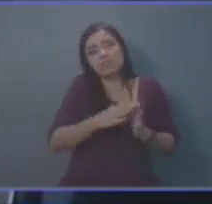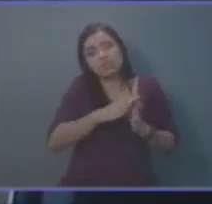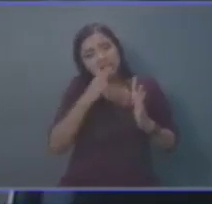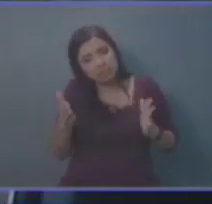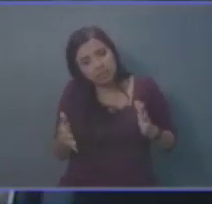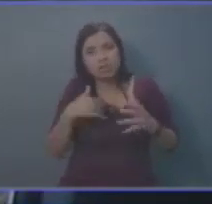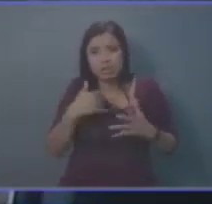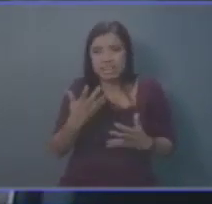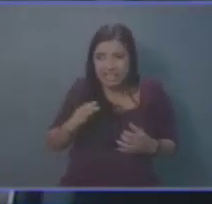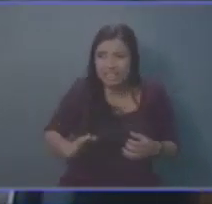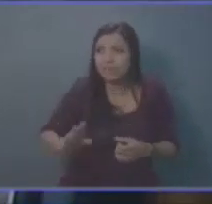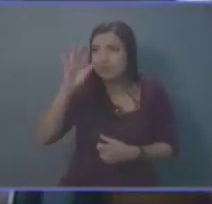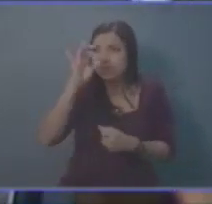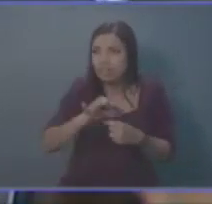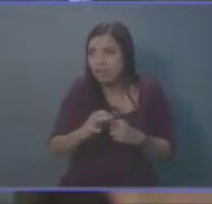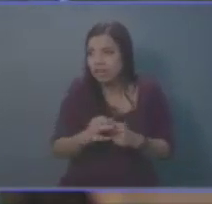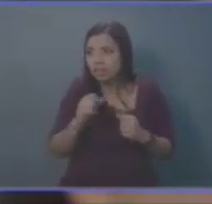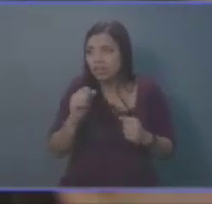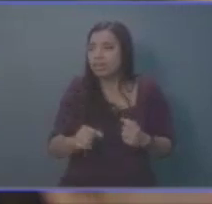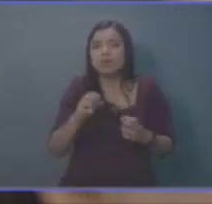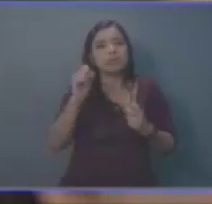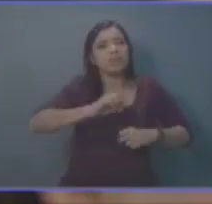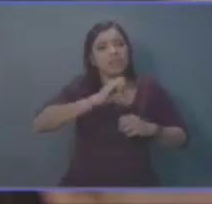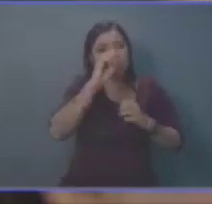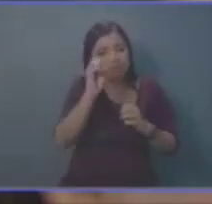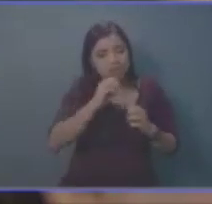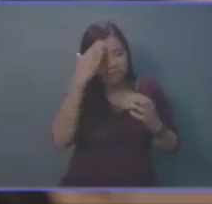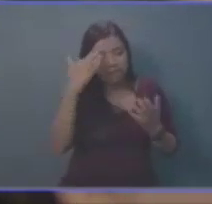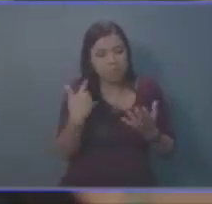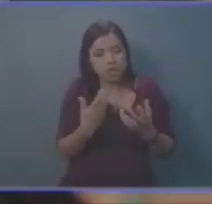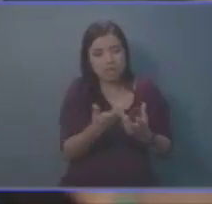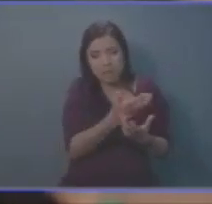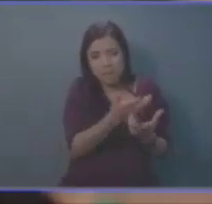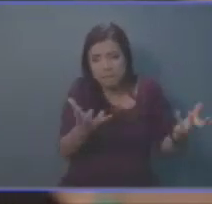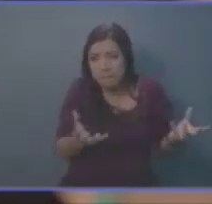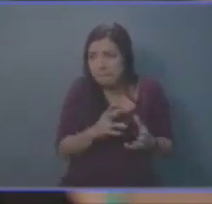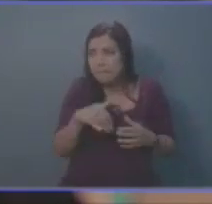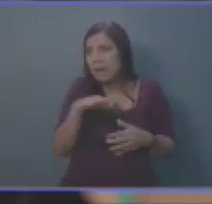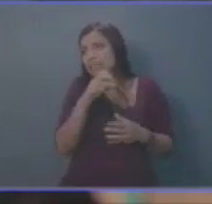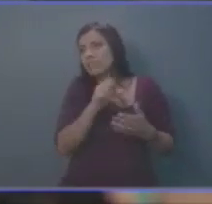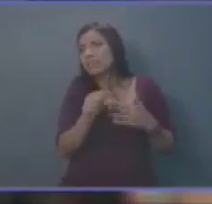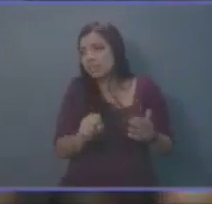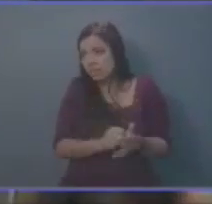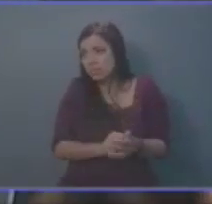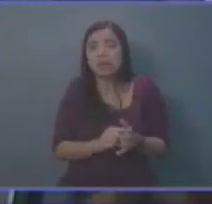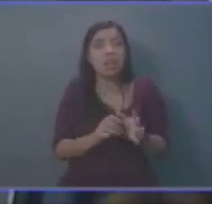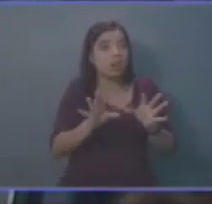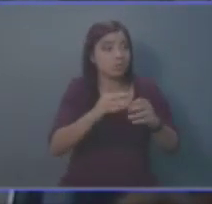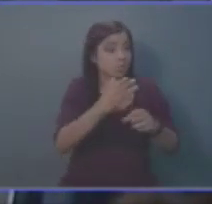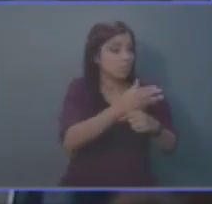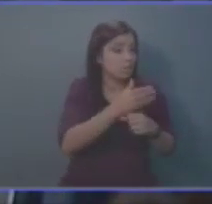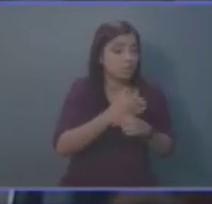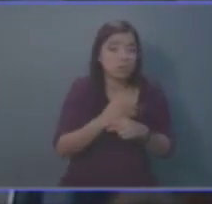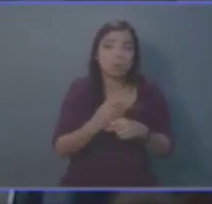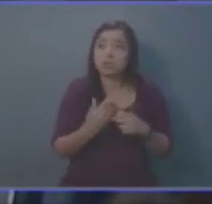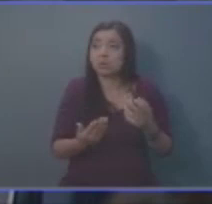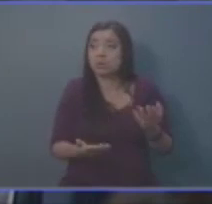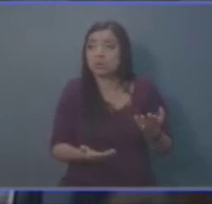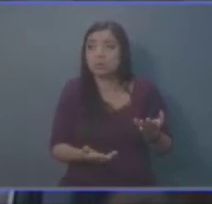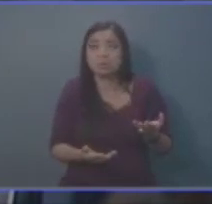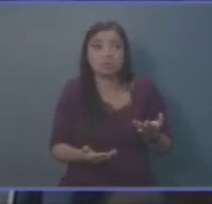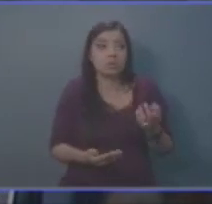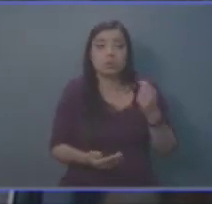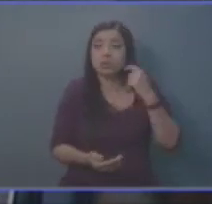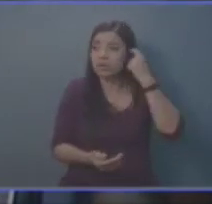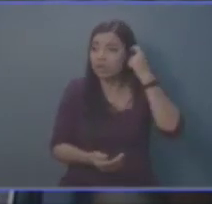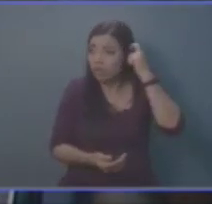dictamen. Y por mí, si pudiera ser más alto el porcentaje en esta Asamblea Legislativa, hay partidos políticos que tienen cuota de